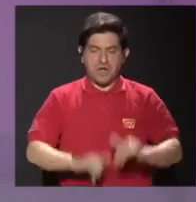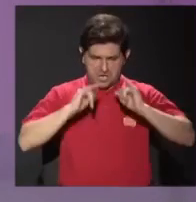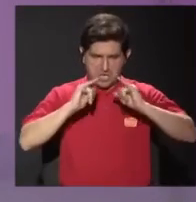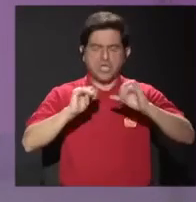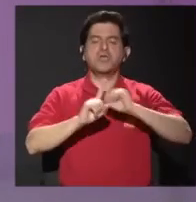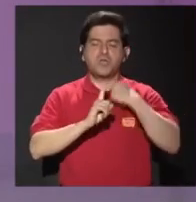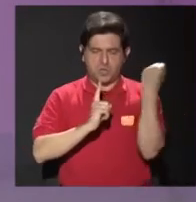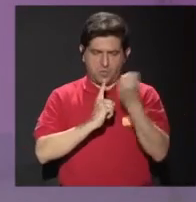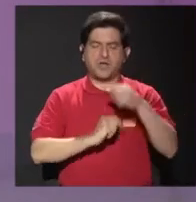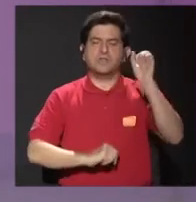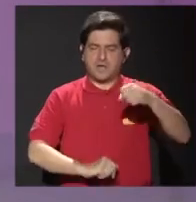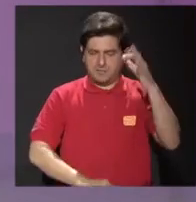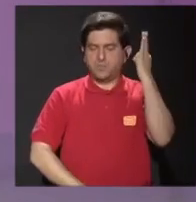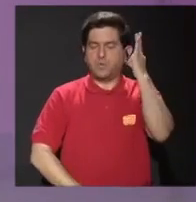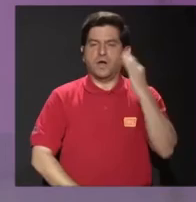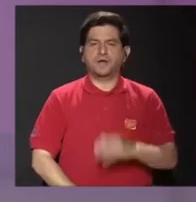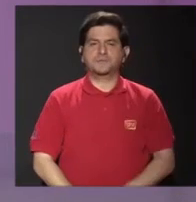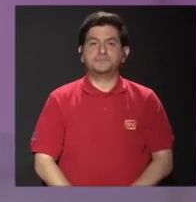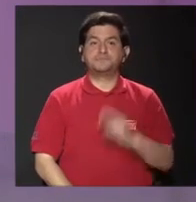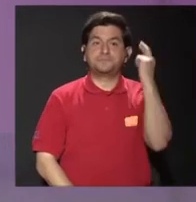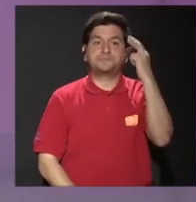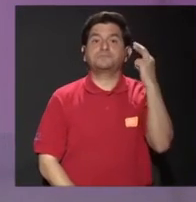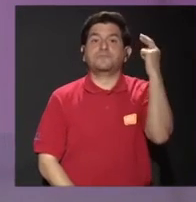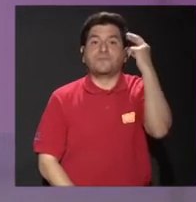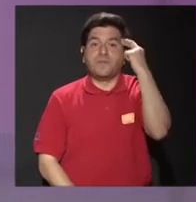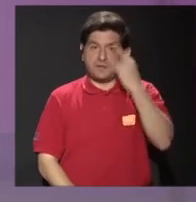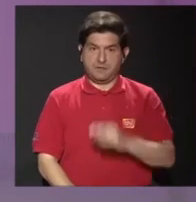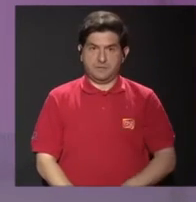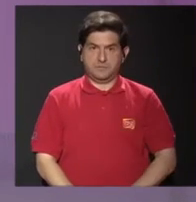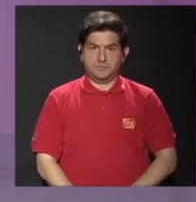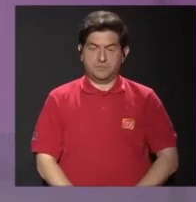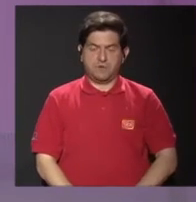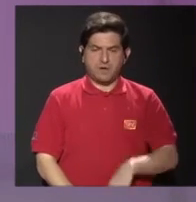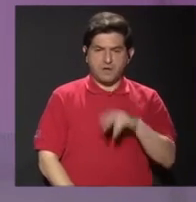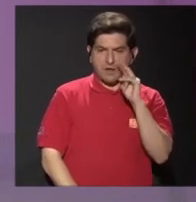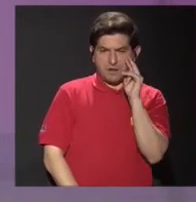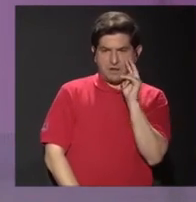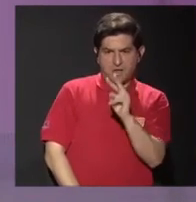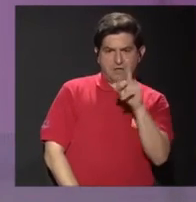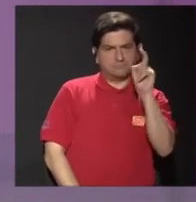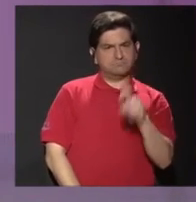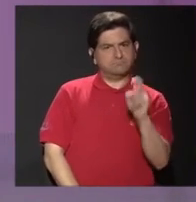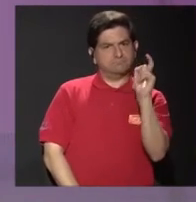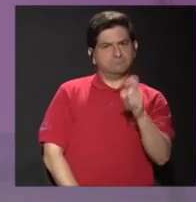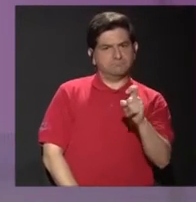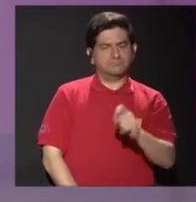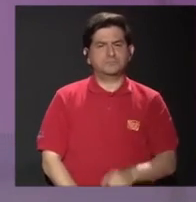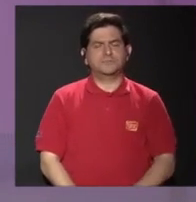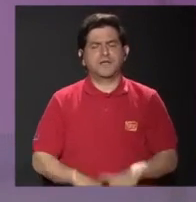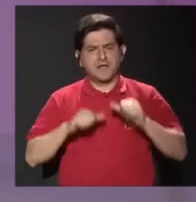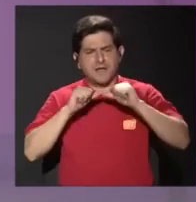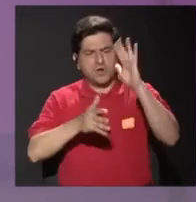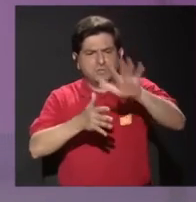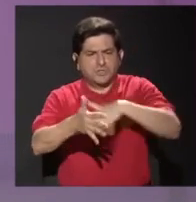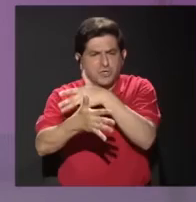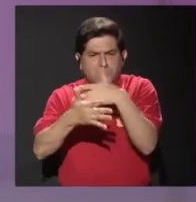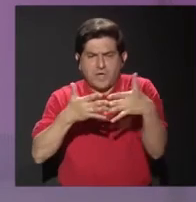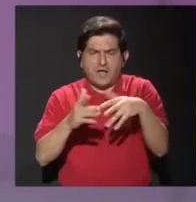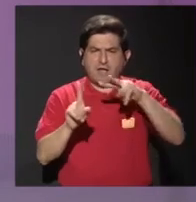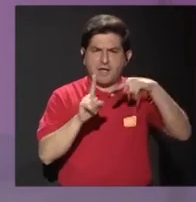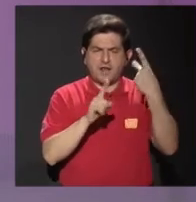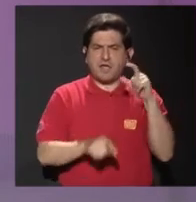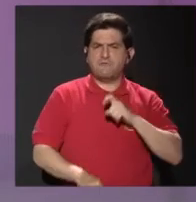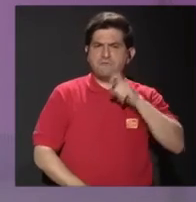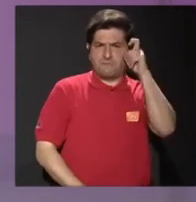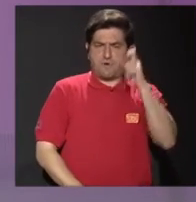igualdad de condiciones las mujeres y por eso es que hemos visto la necesidad de retomar una agenda con un enfoque